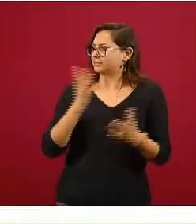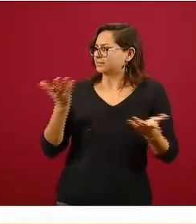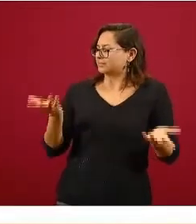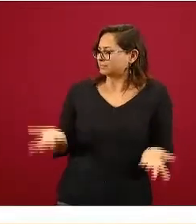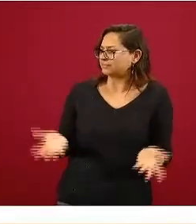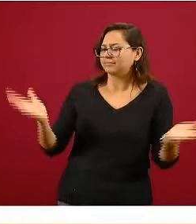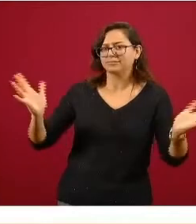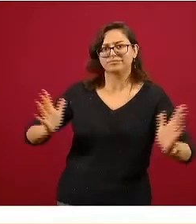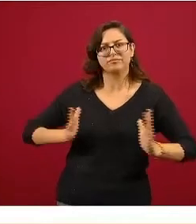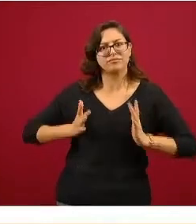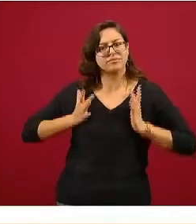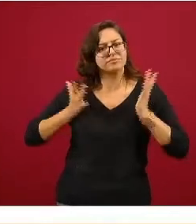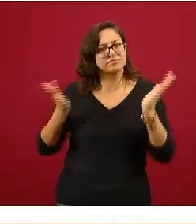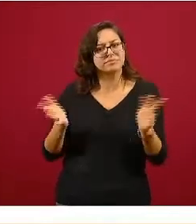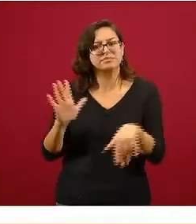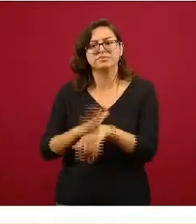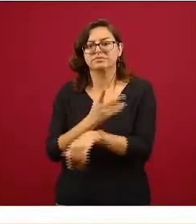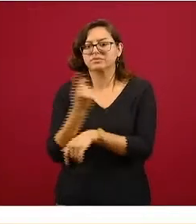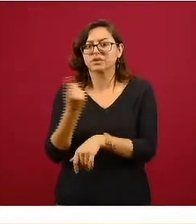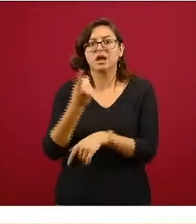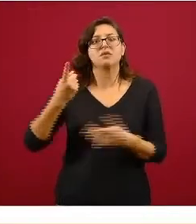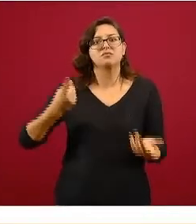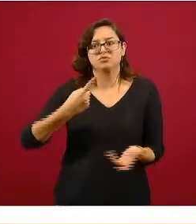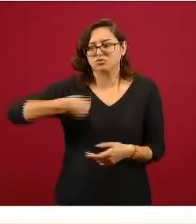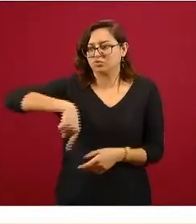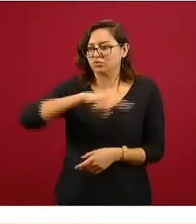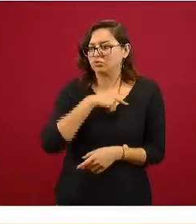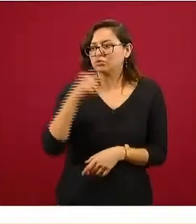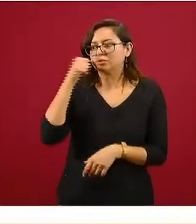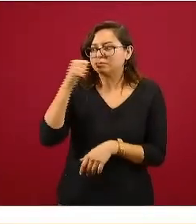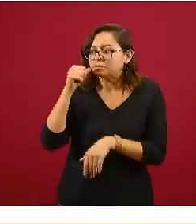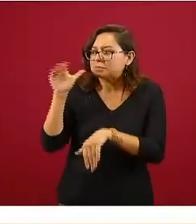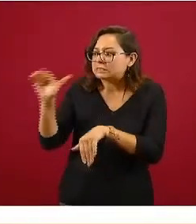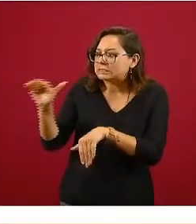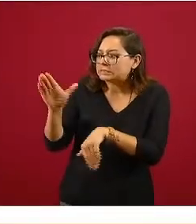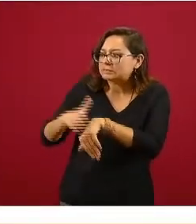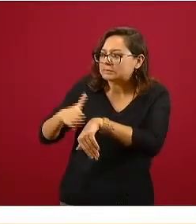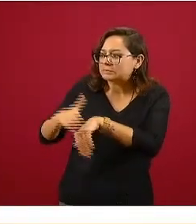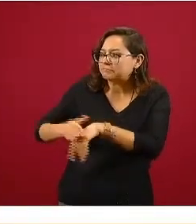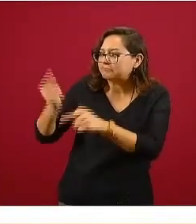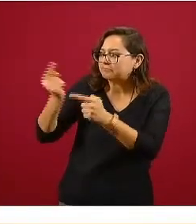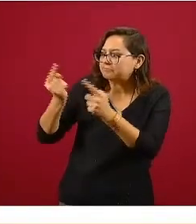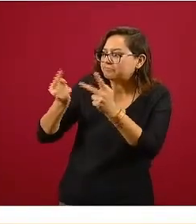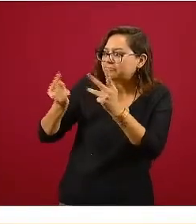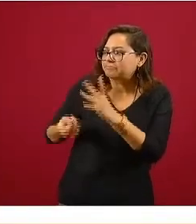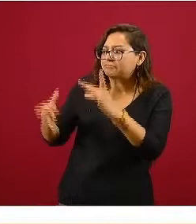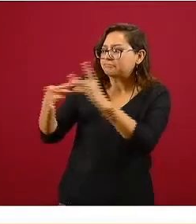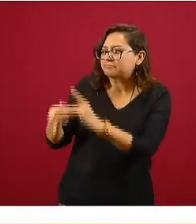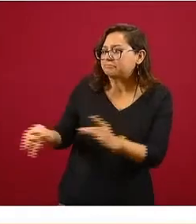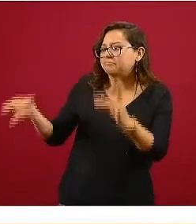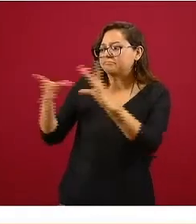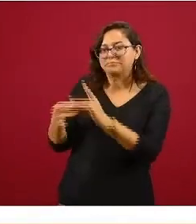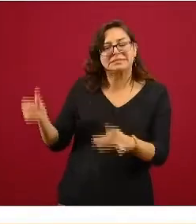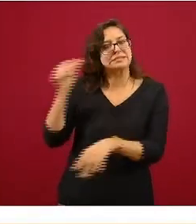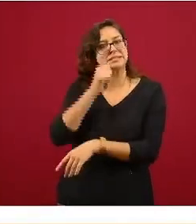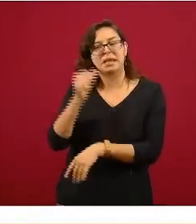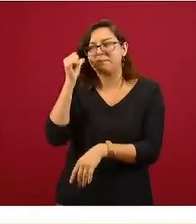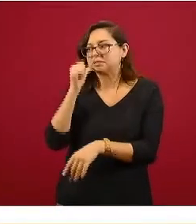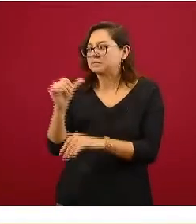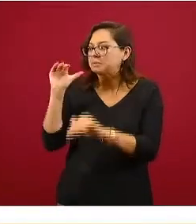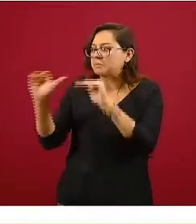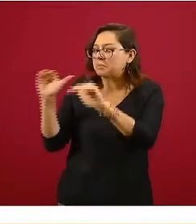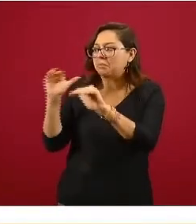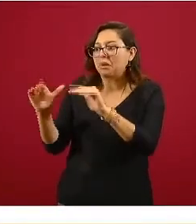estamos buscando la adherencia de la ciudadanía a las normas que tratamos de prescribir. Y en ese sentido hubo